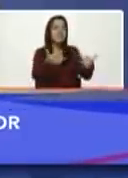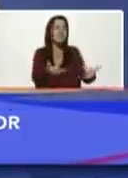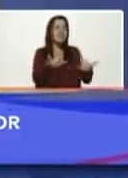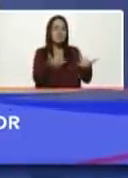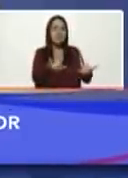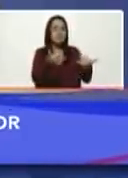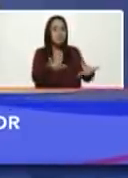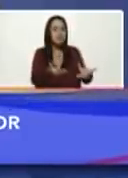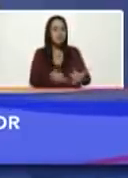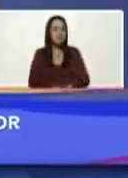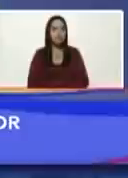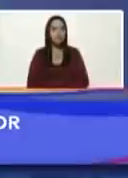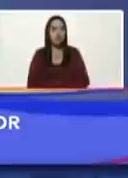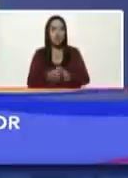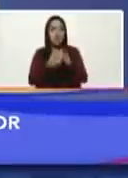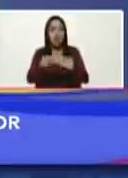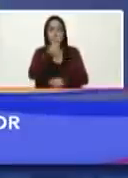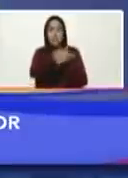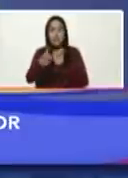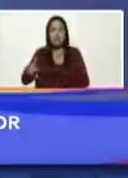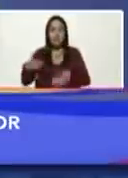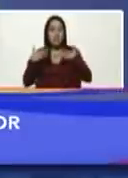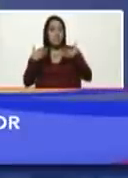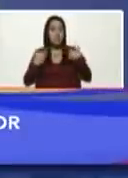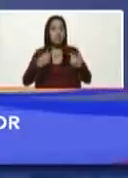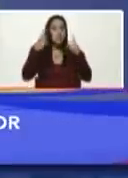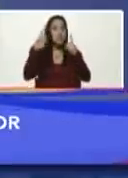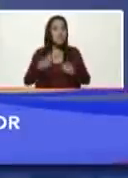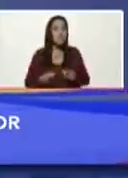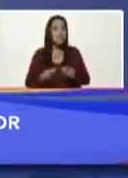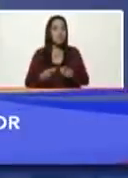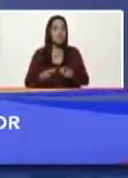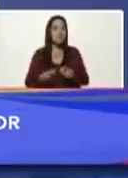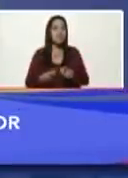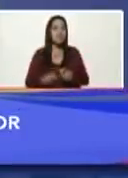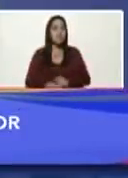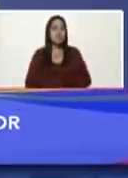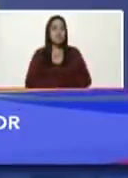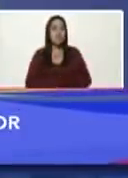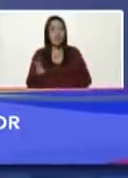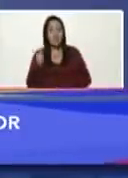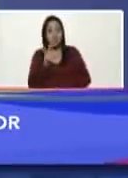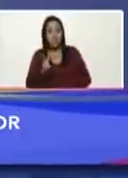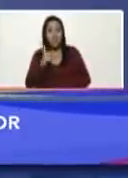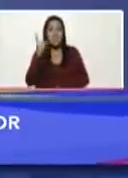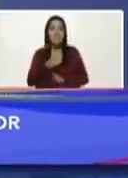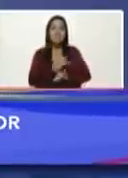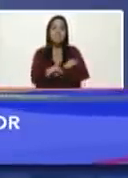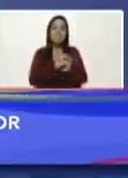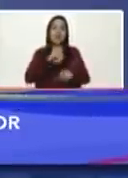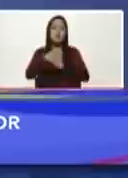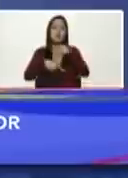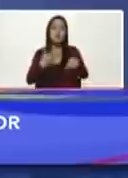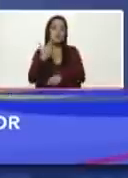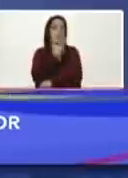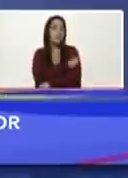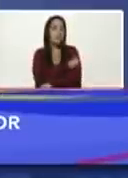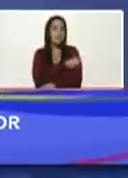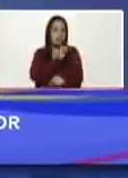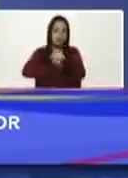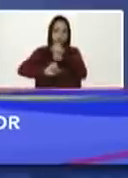inmediato. Todo el personal de salud de Venezuela debe culminar el proceso de vacunación contra